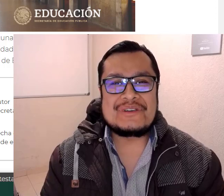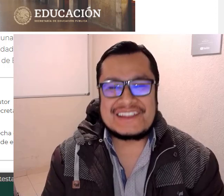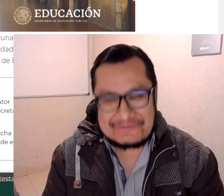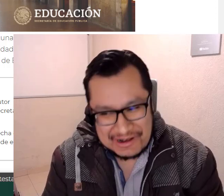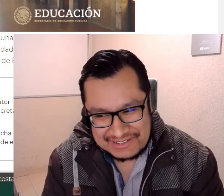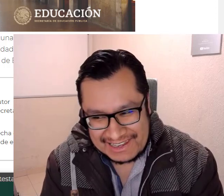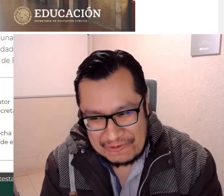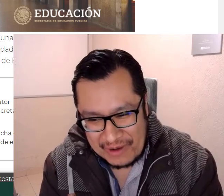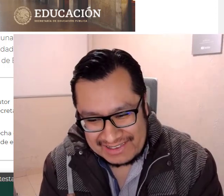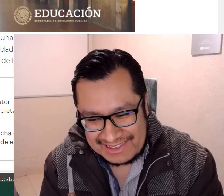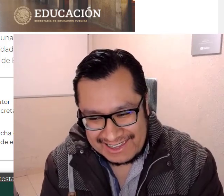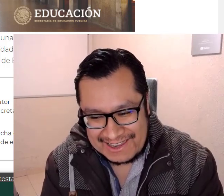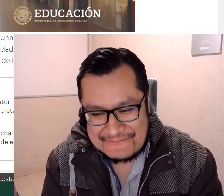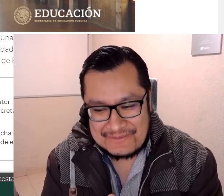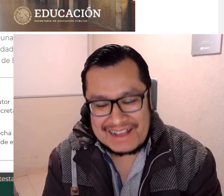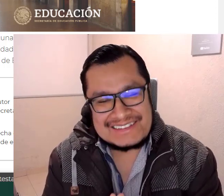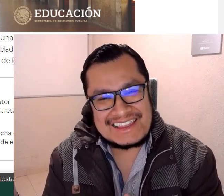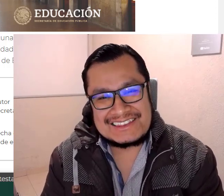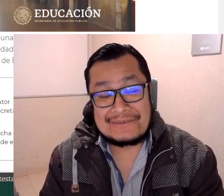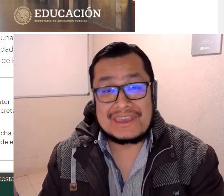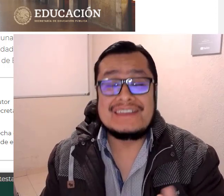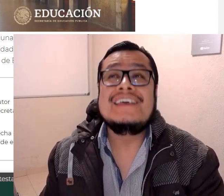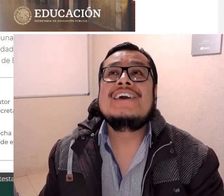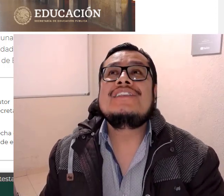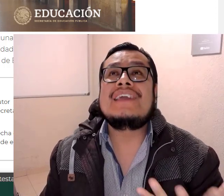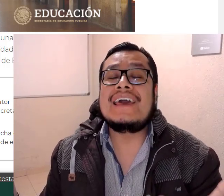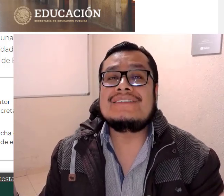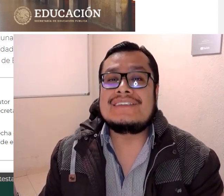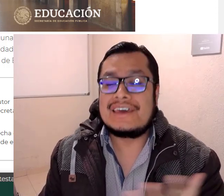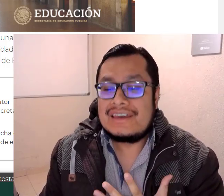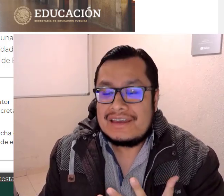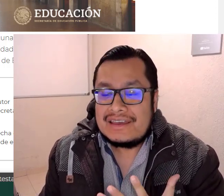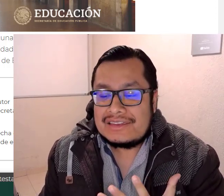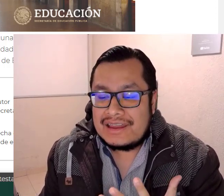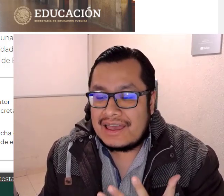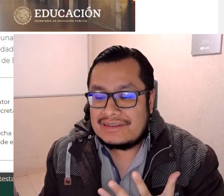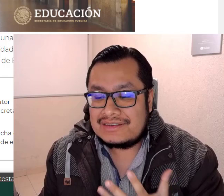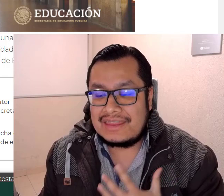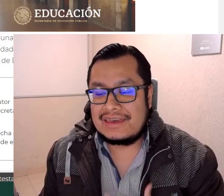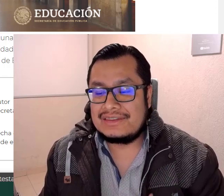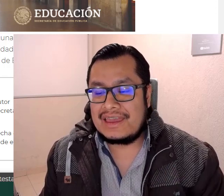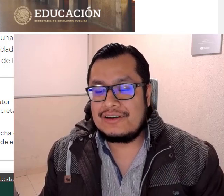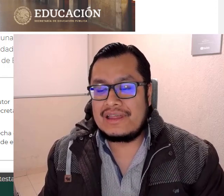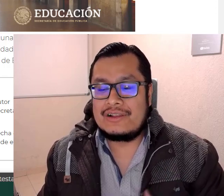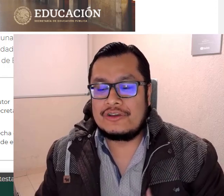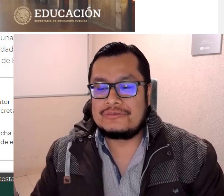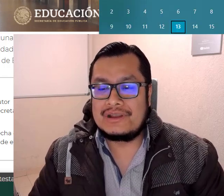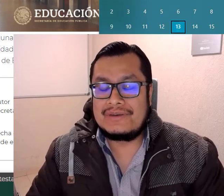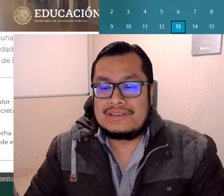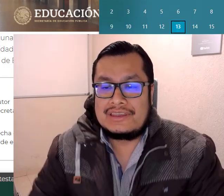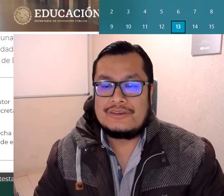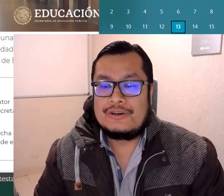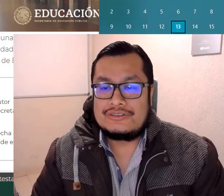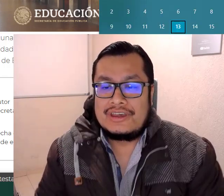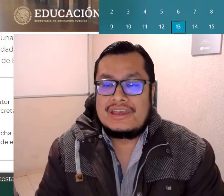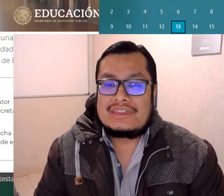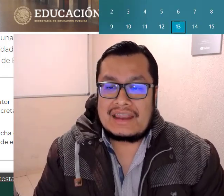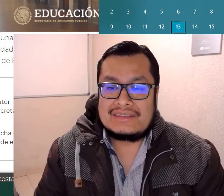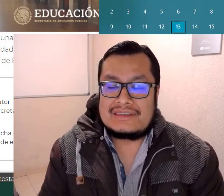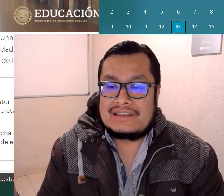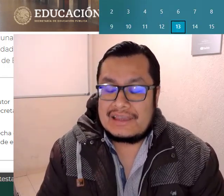hola como estan espero se encuentren bastante bien 13 13 de enero del 2022